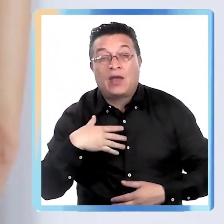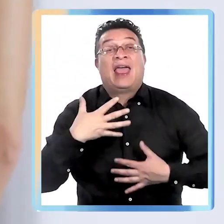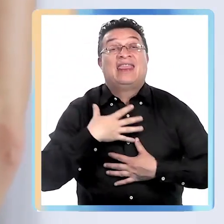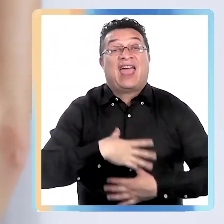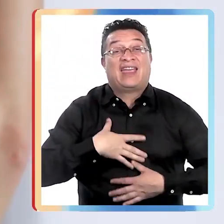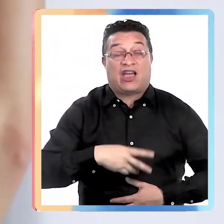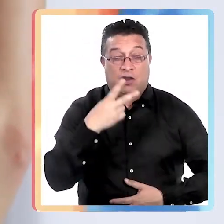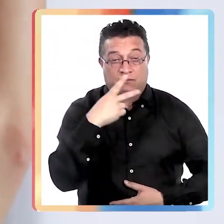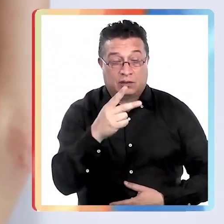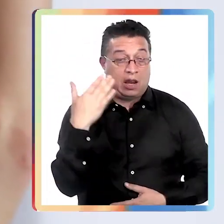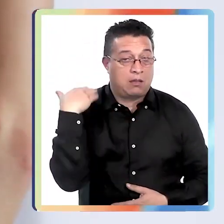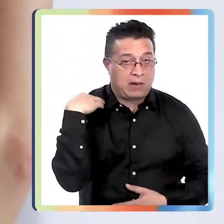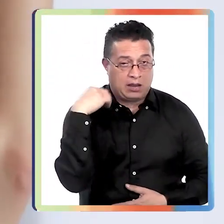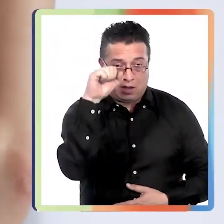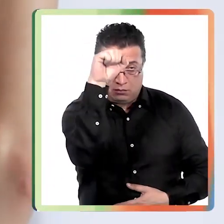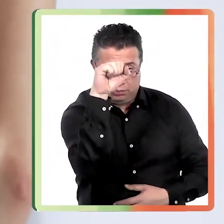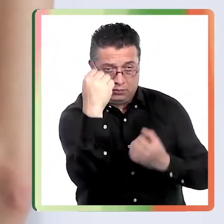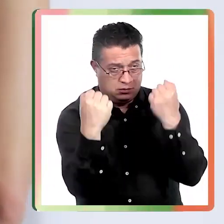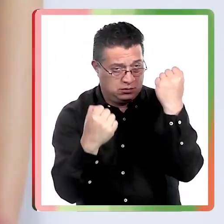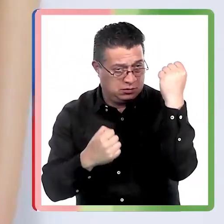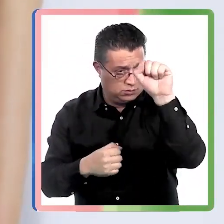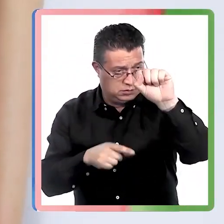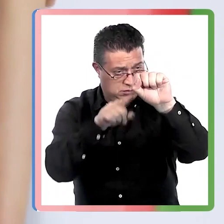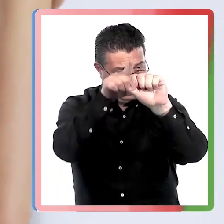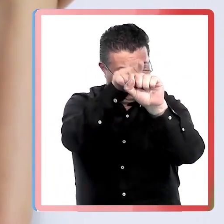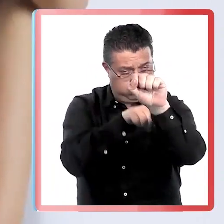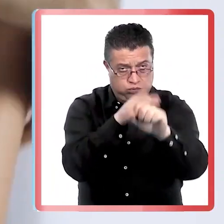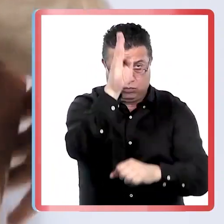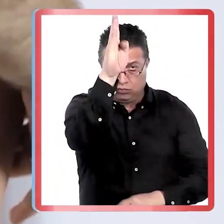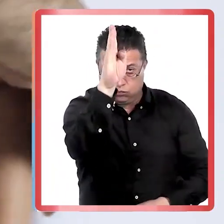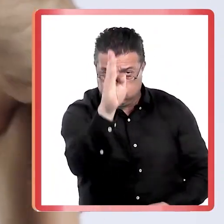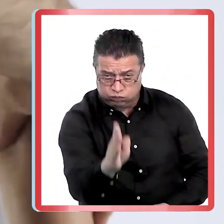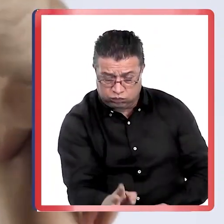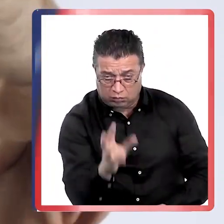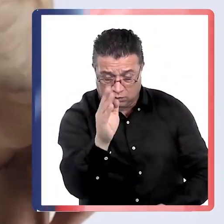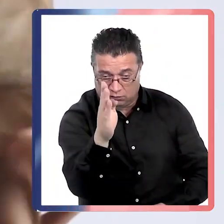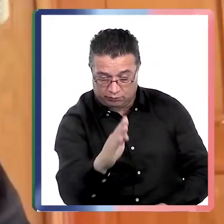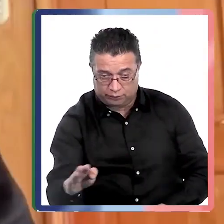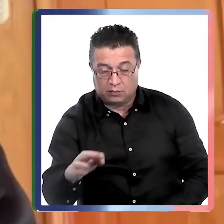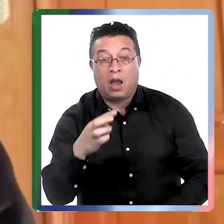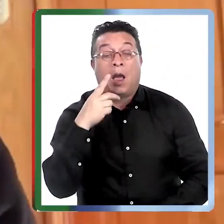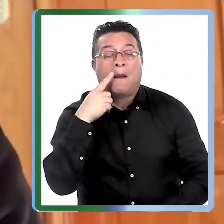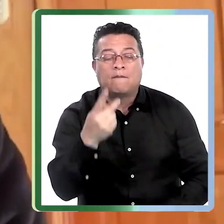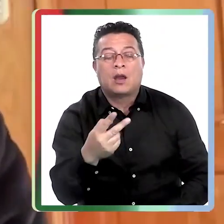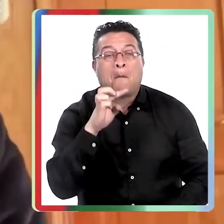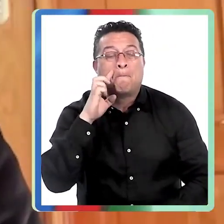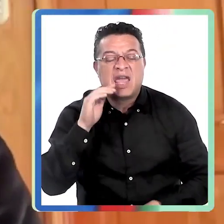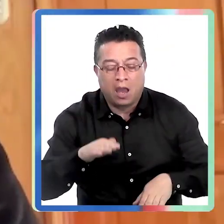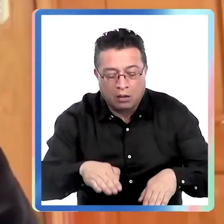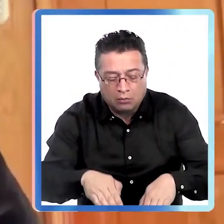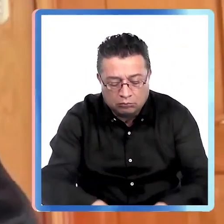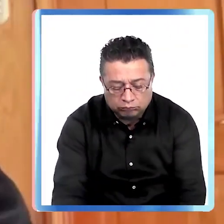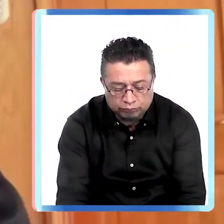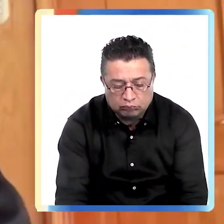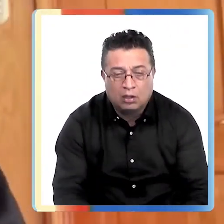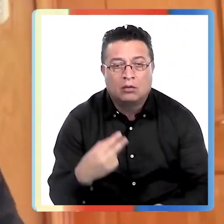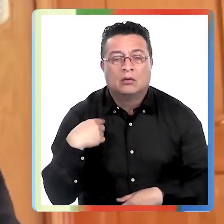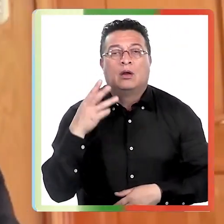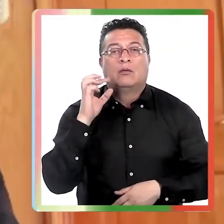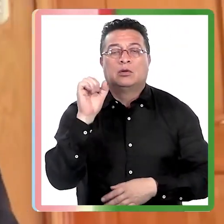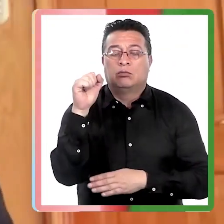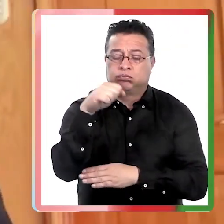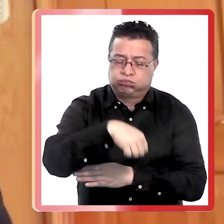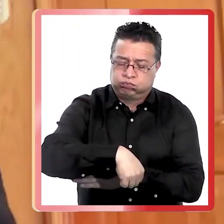baño, entonces mirarles la espalda, ver que sean simétricas, que no se vea una curva, pedirles que se toquen la punta de los pies, ver que tengan